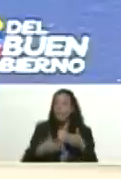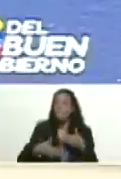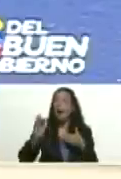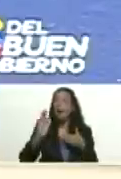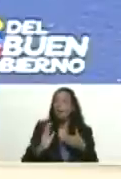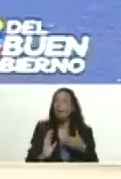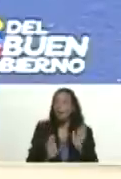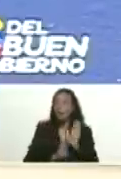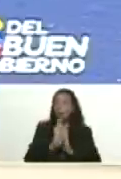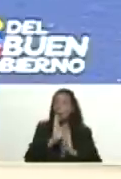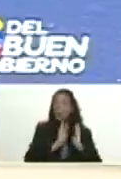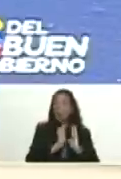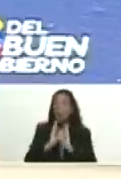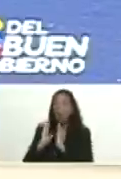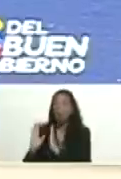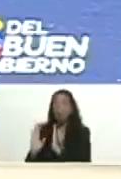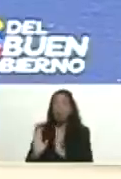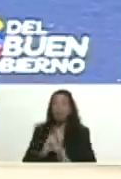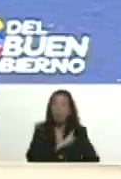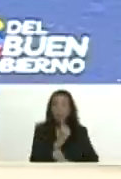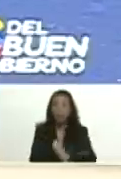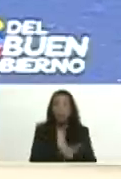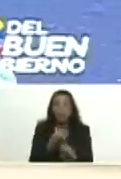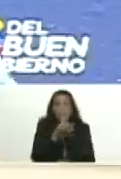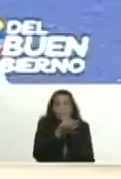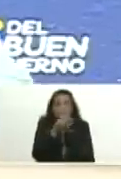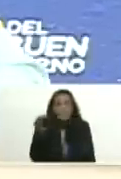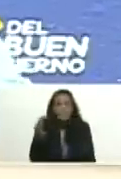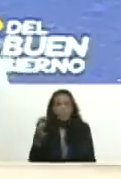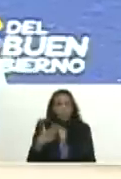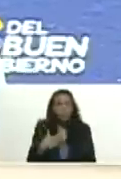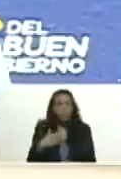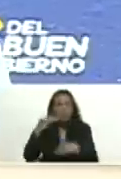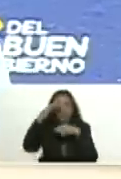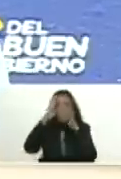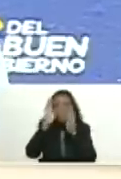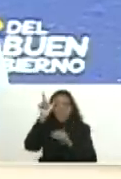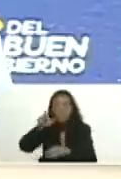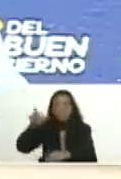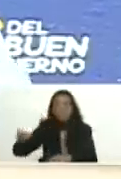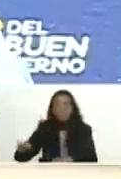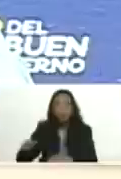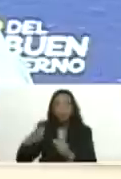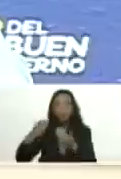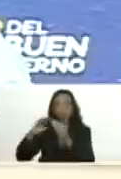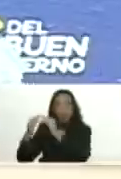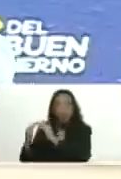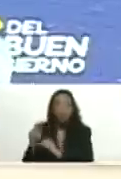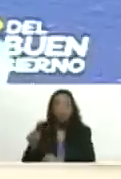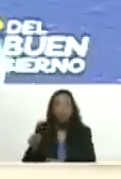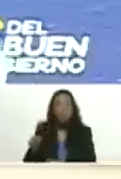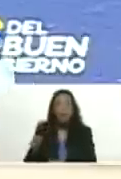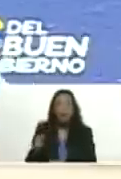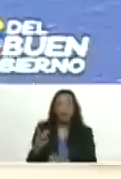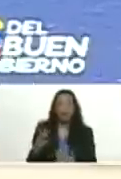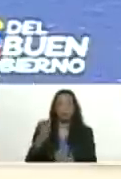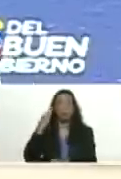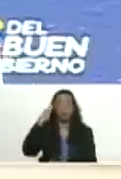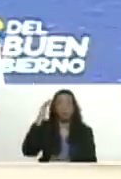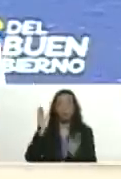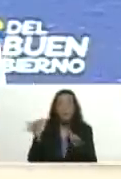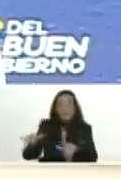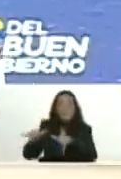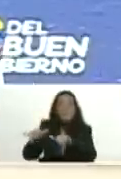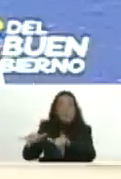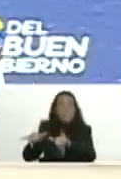avanzar hacia un nivel de organización más poderosa. Nuestro pueblo tiene un altísimo nivel de